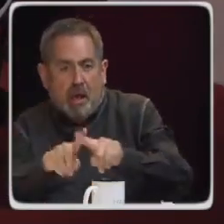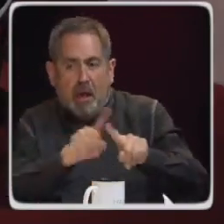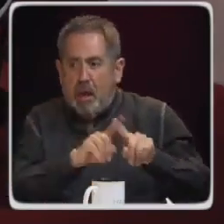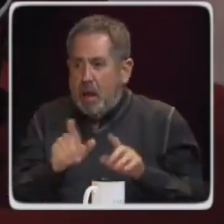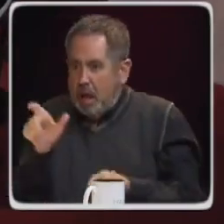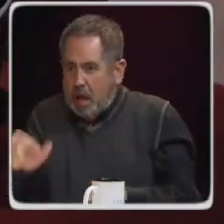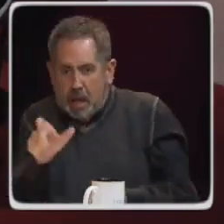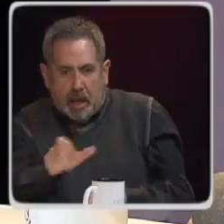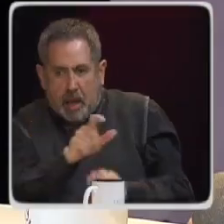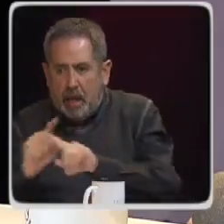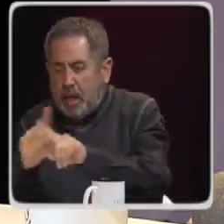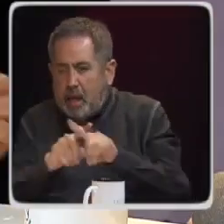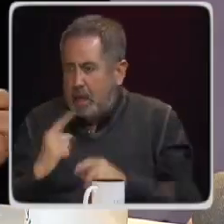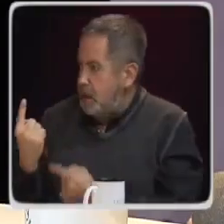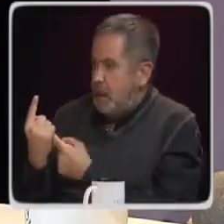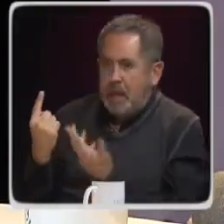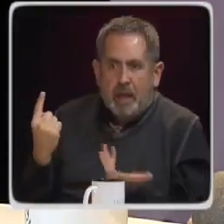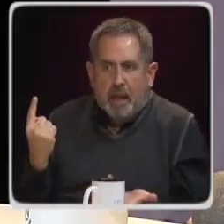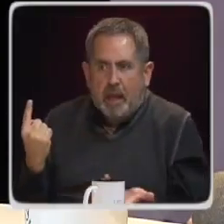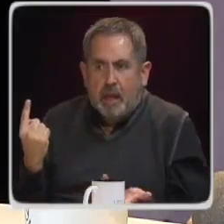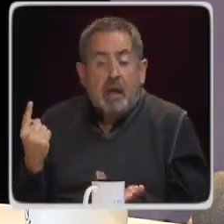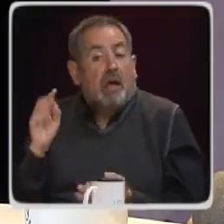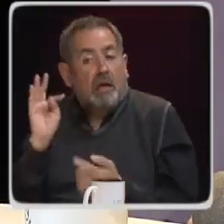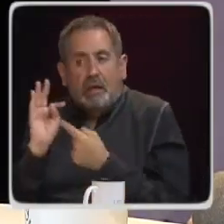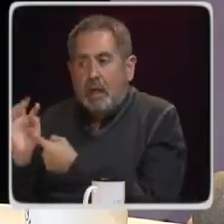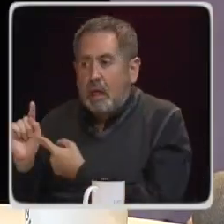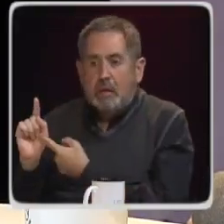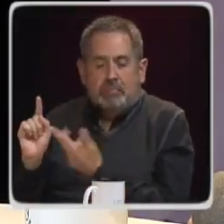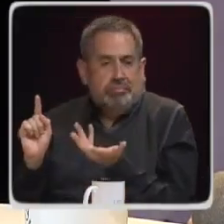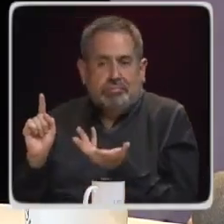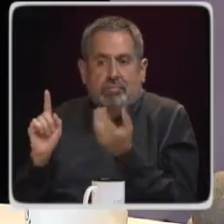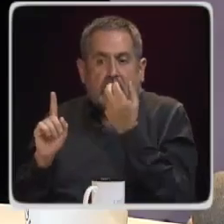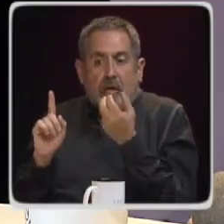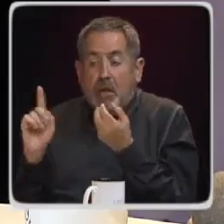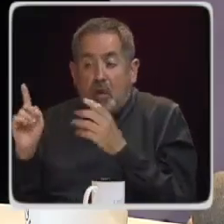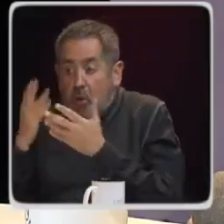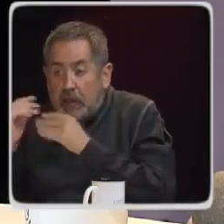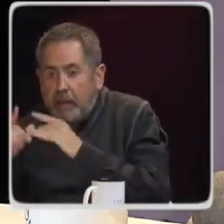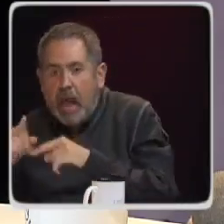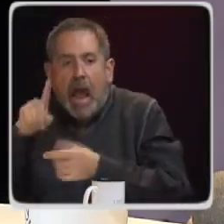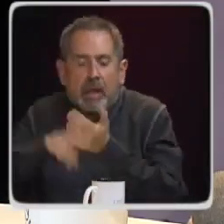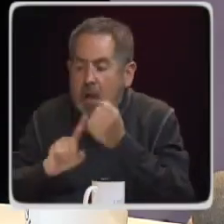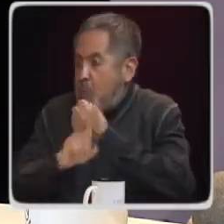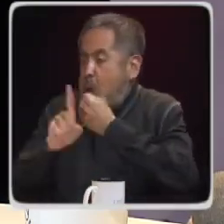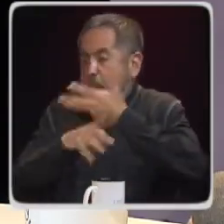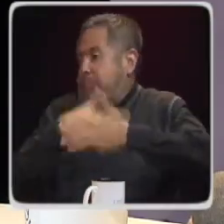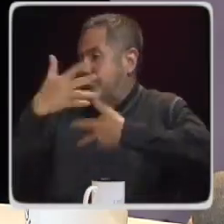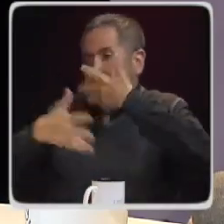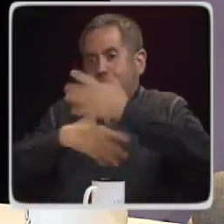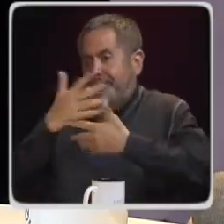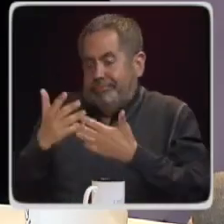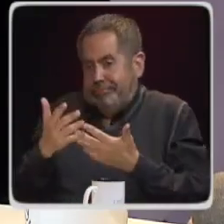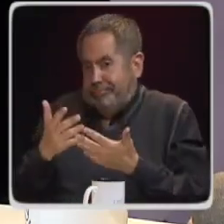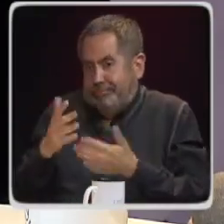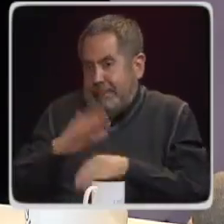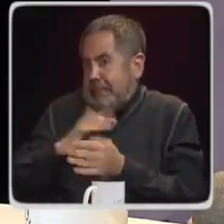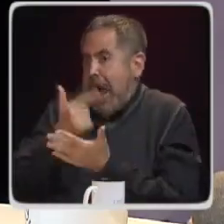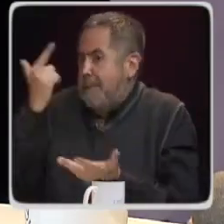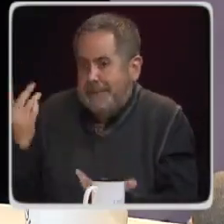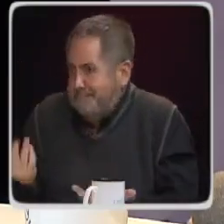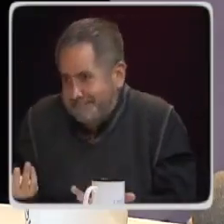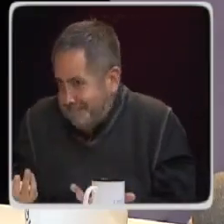como un paquete completo de personas con discapacidad integradas a los grupos. Entonces tuvimos muchos problemas porque